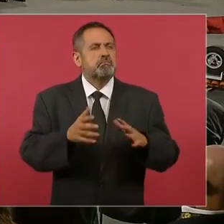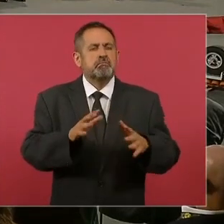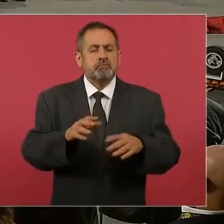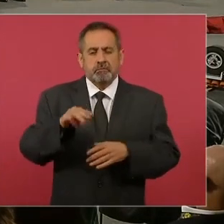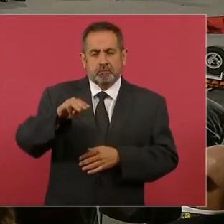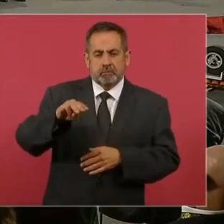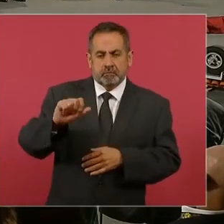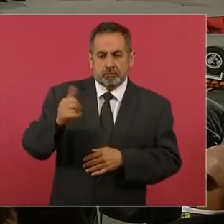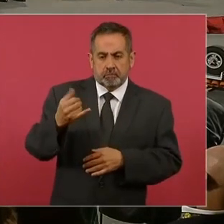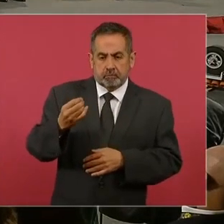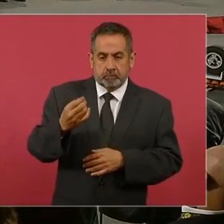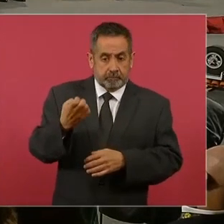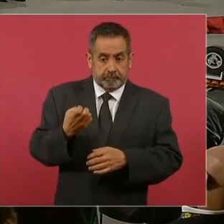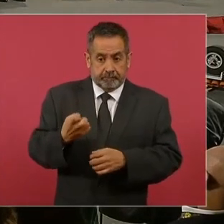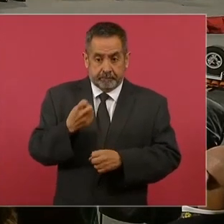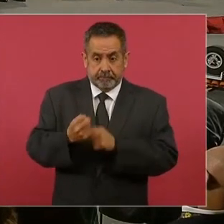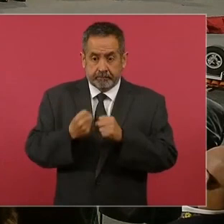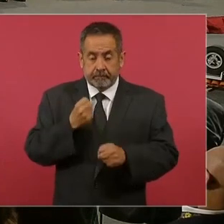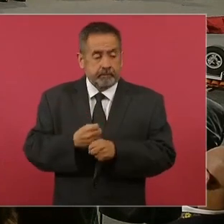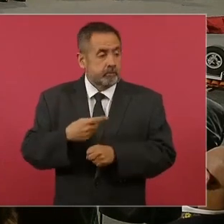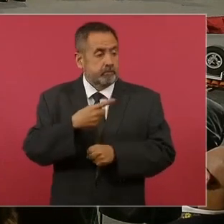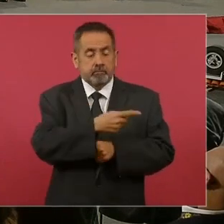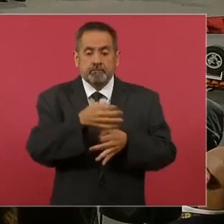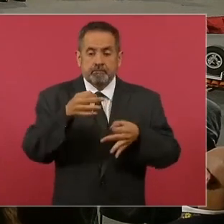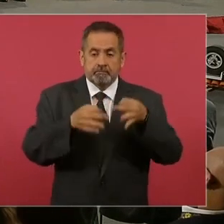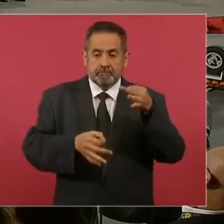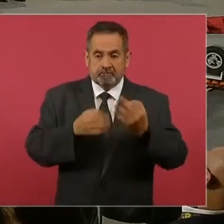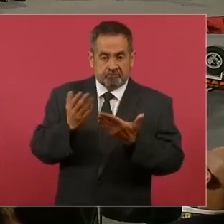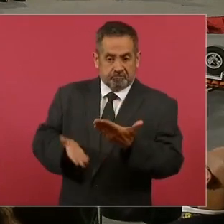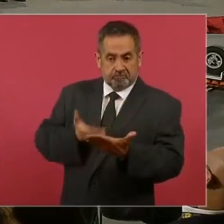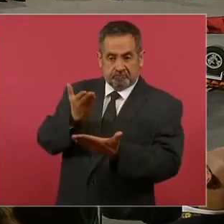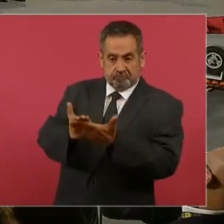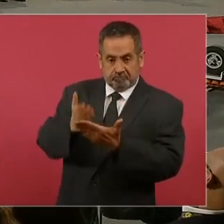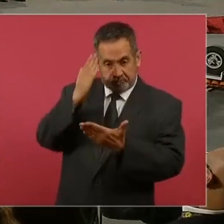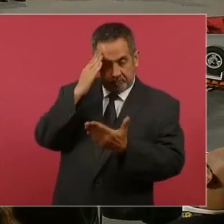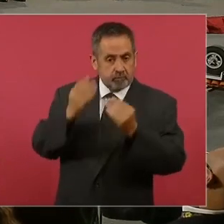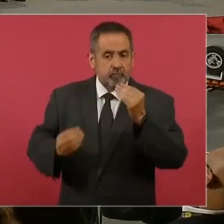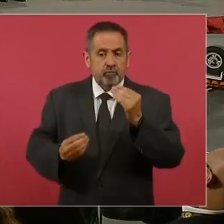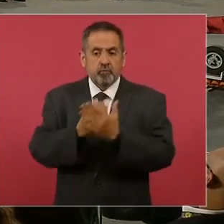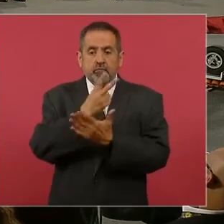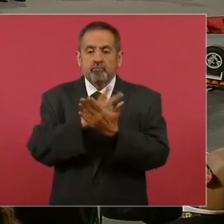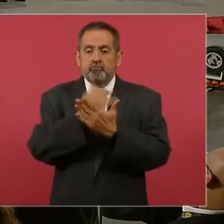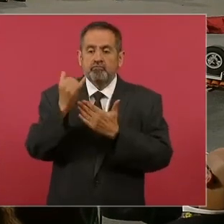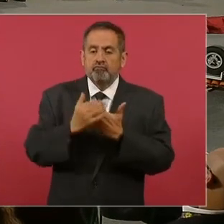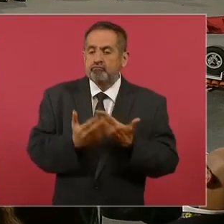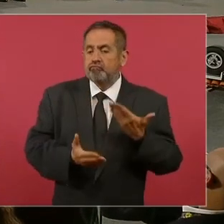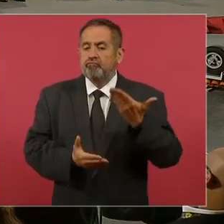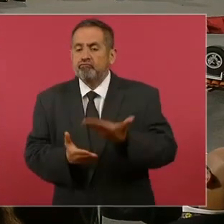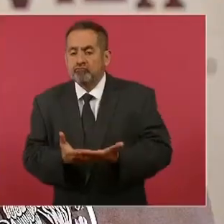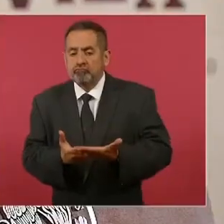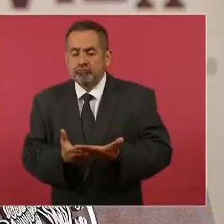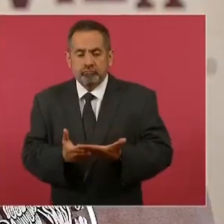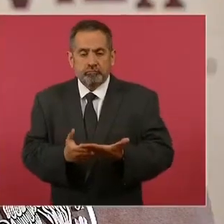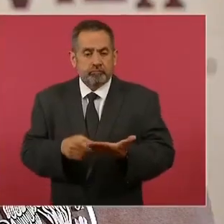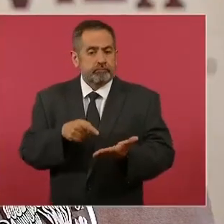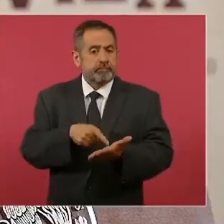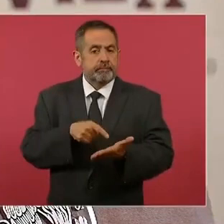inicios de mayo de este año, el ministro ponente presentó un nuevo proyecto, pero ahora